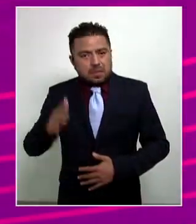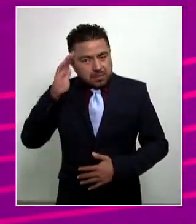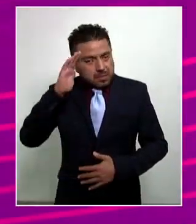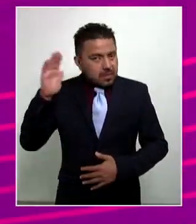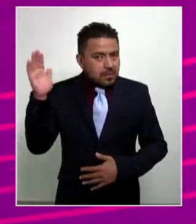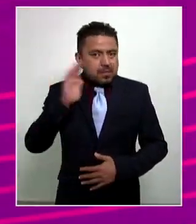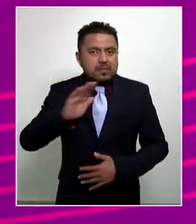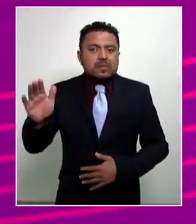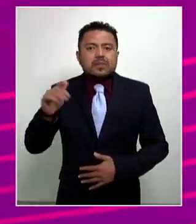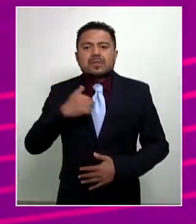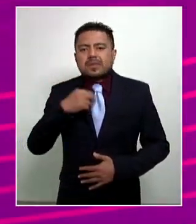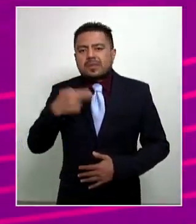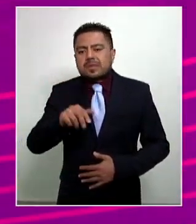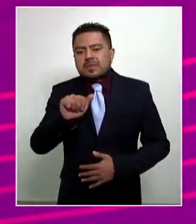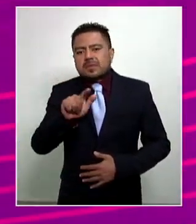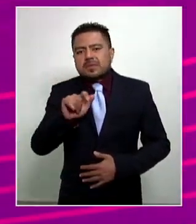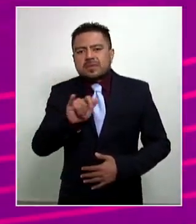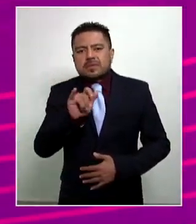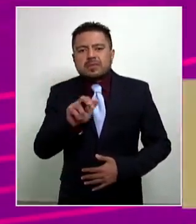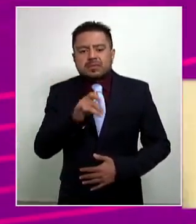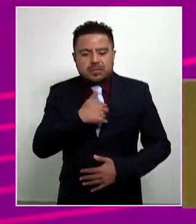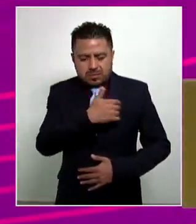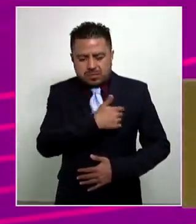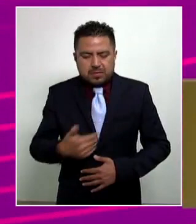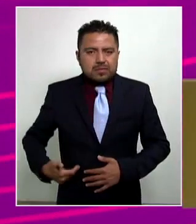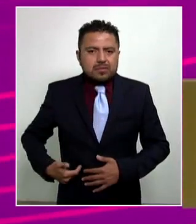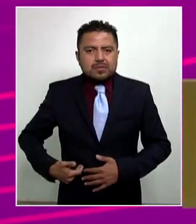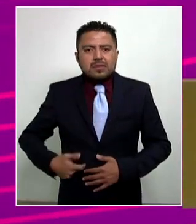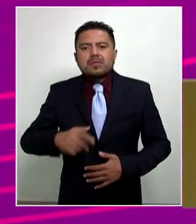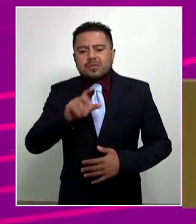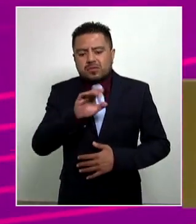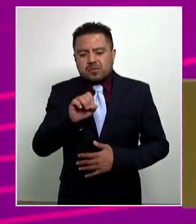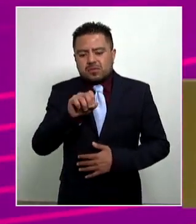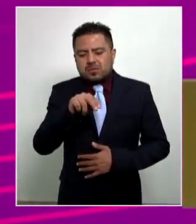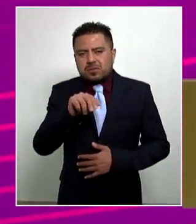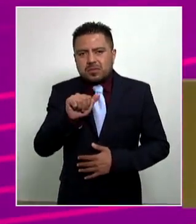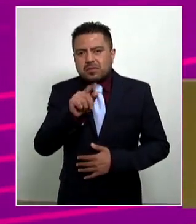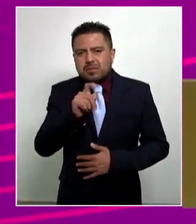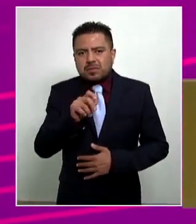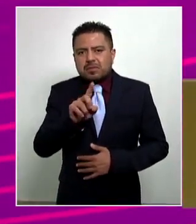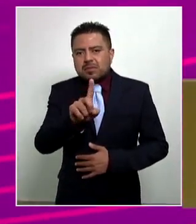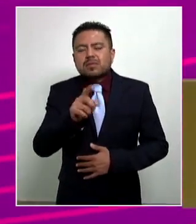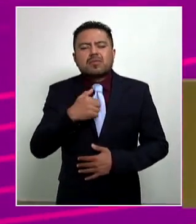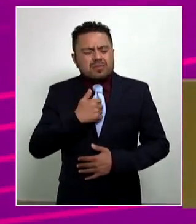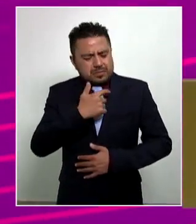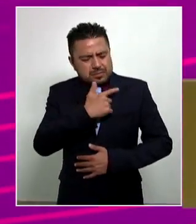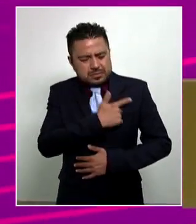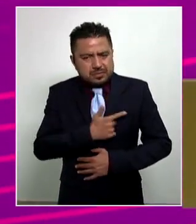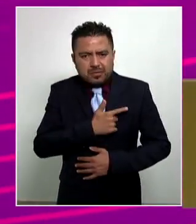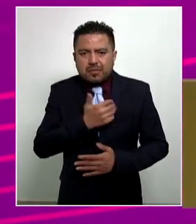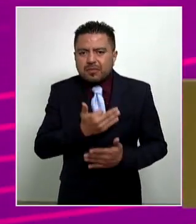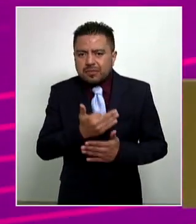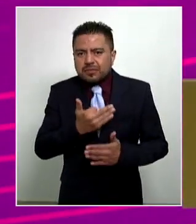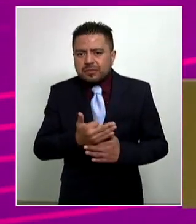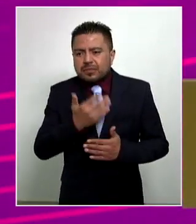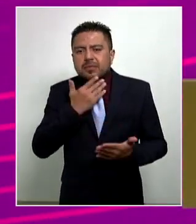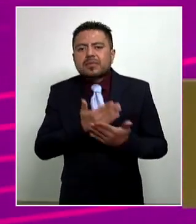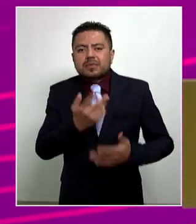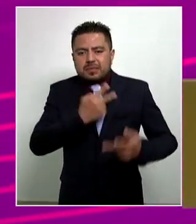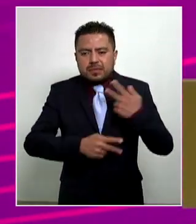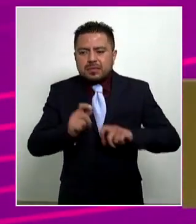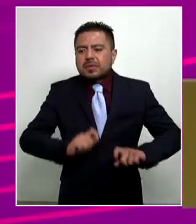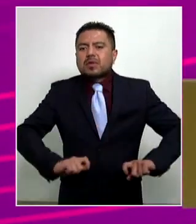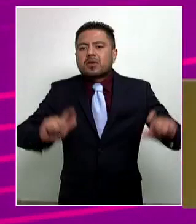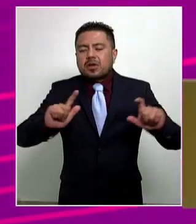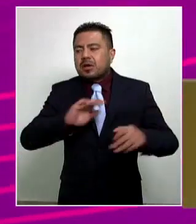Hola, yo soy Alejandra Haas, soy presidenta del Consejo Nacional para Prevenir la Discriminación y me da muchísimo gusto darles la bienvenida al programa